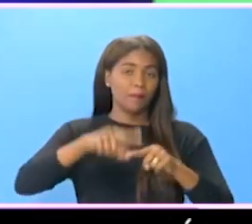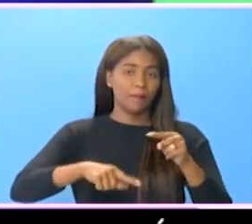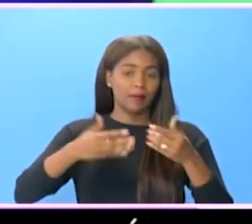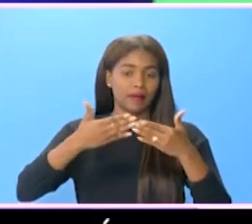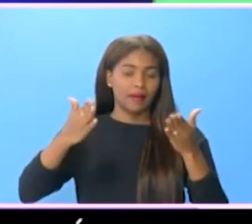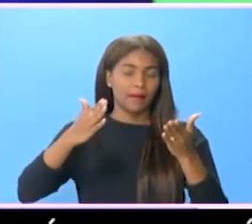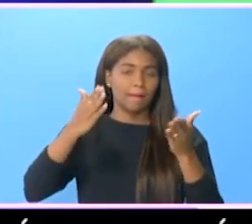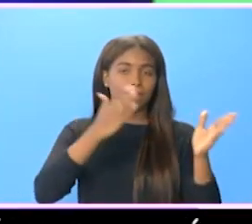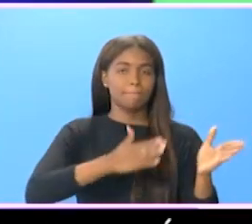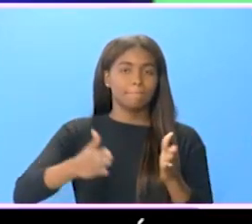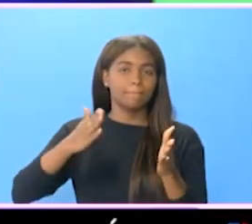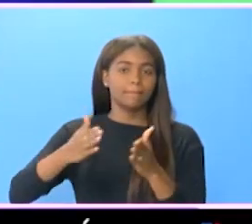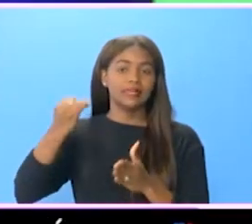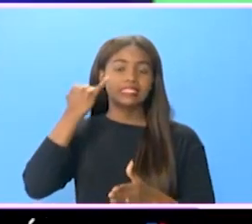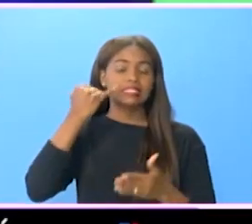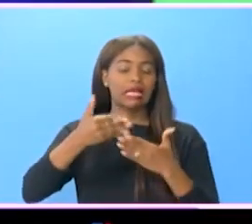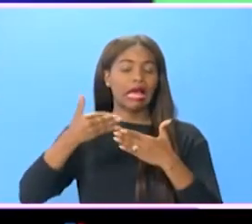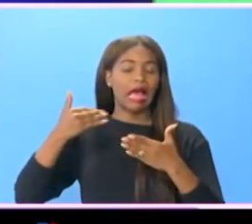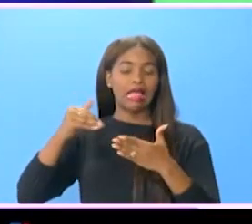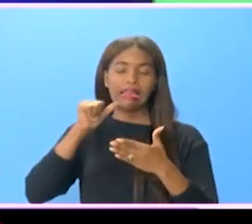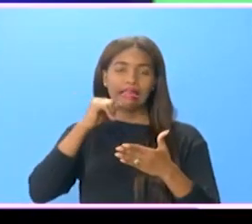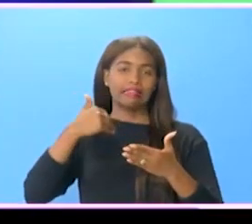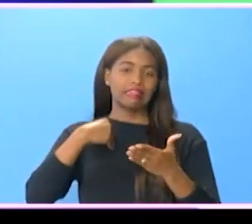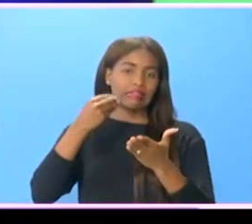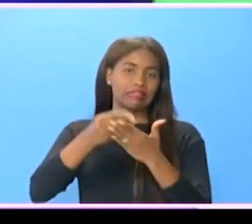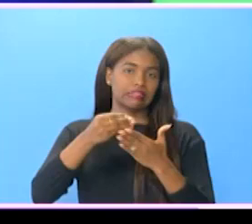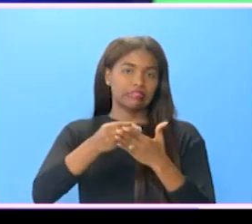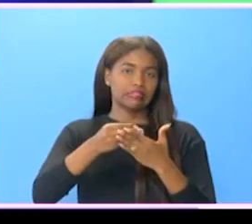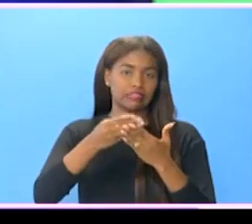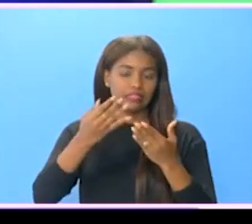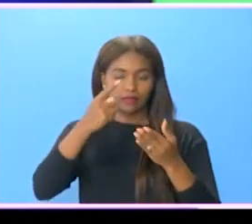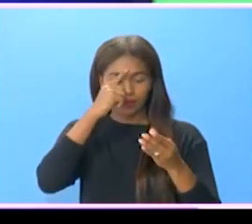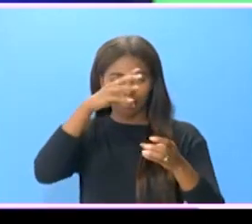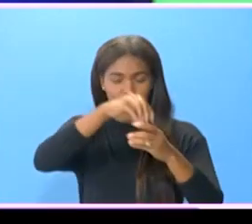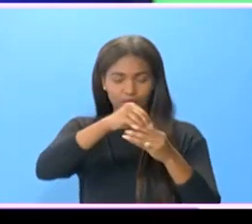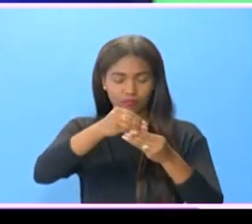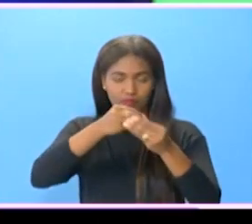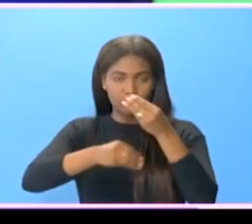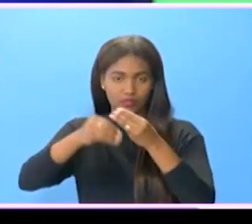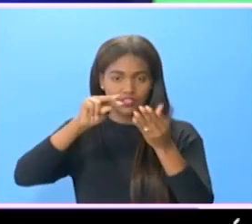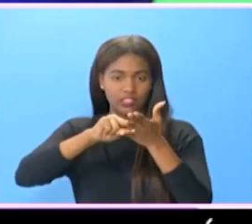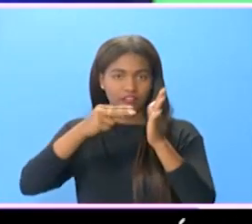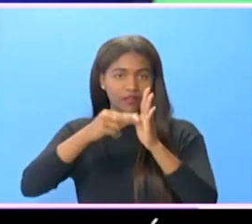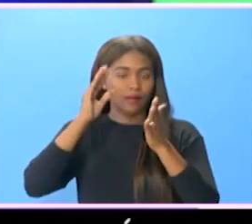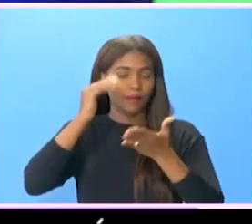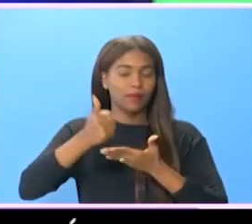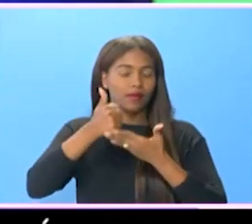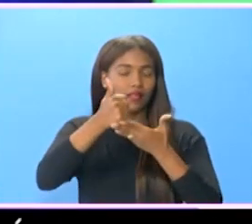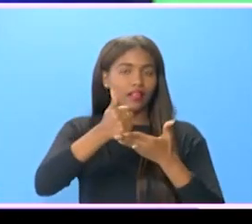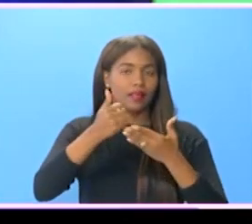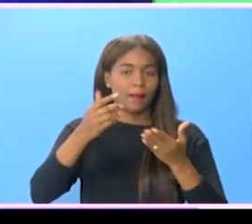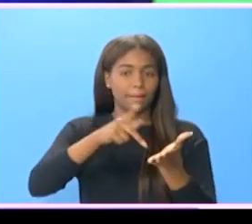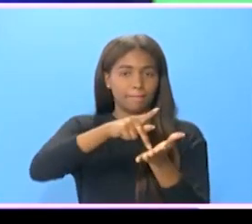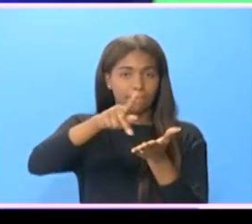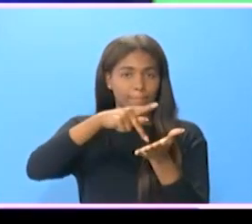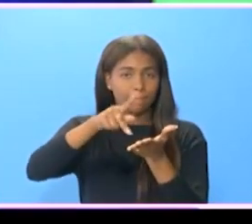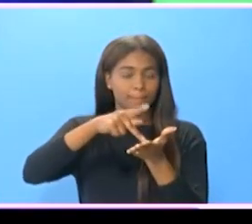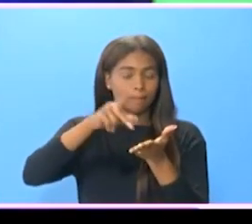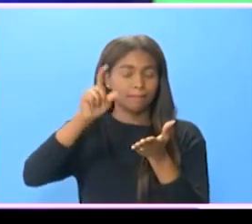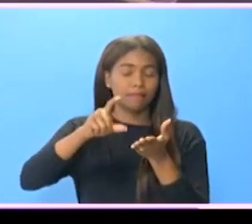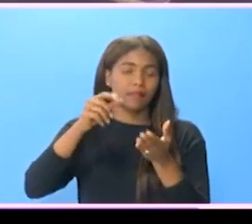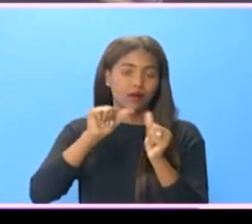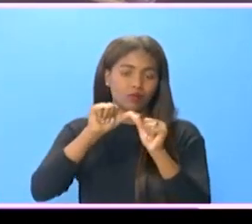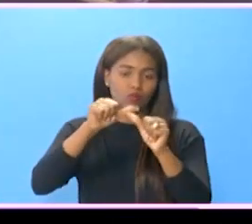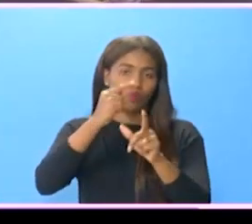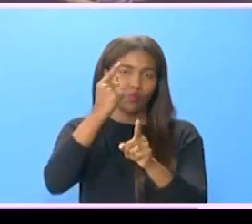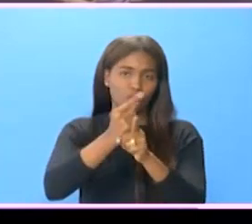un proceso si no se tienen presupuestados los fondos correspondientes, lo que garantiza que los pagos sean de manera